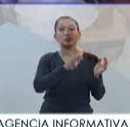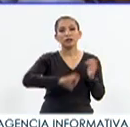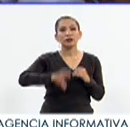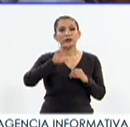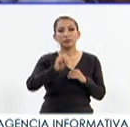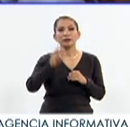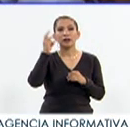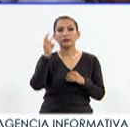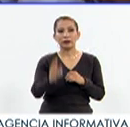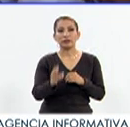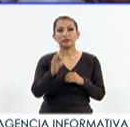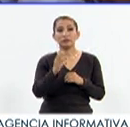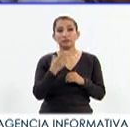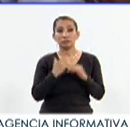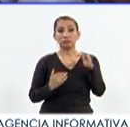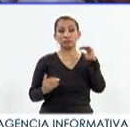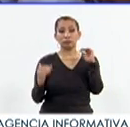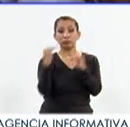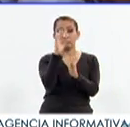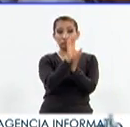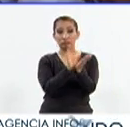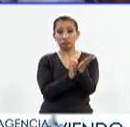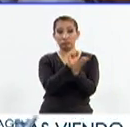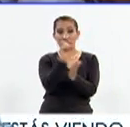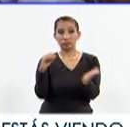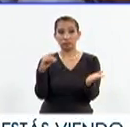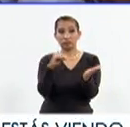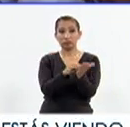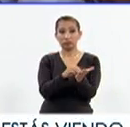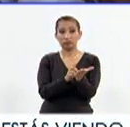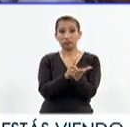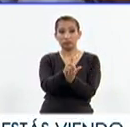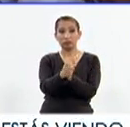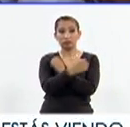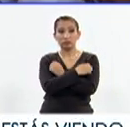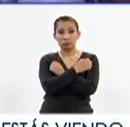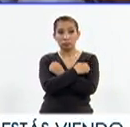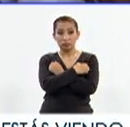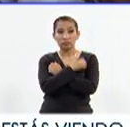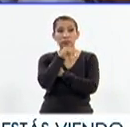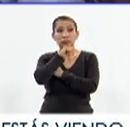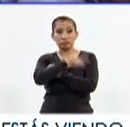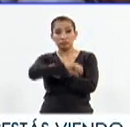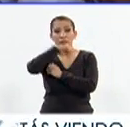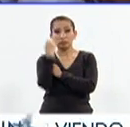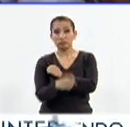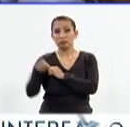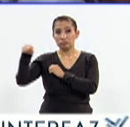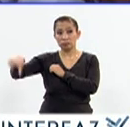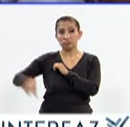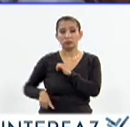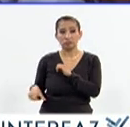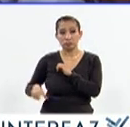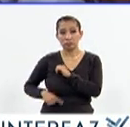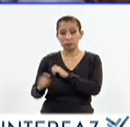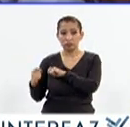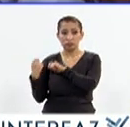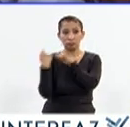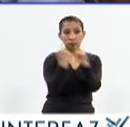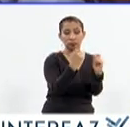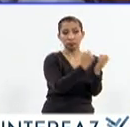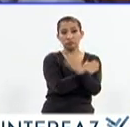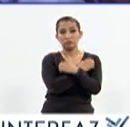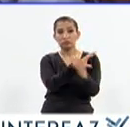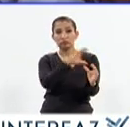En 1993 se elevó a rango constitucional el derecho a la educación, así como la obligación del Estado